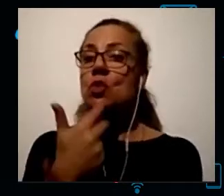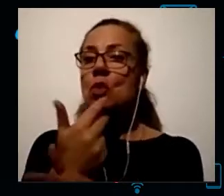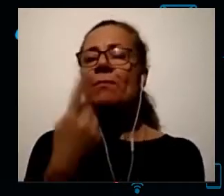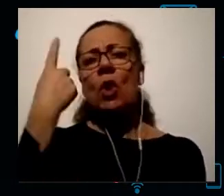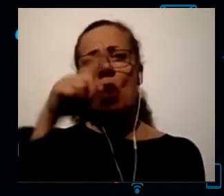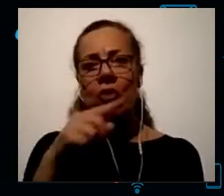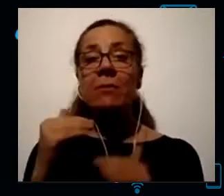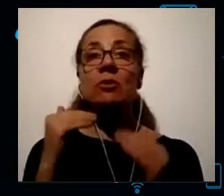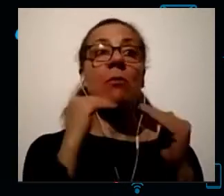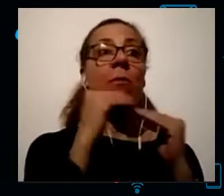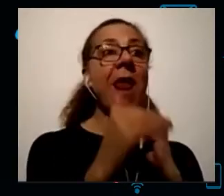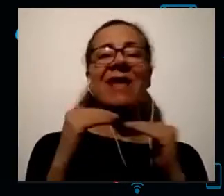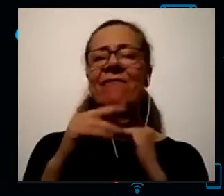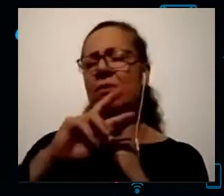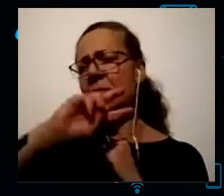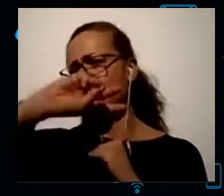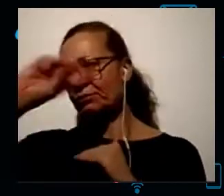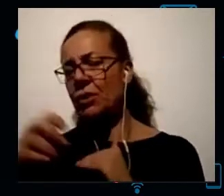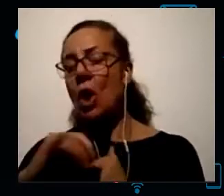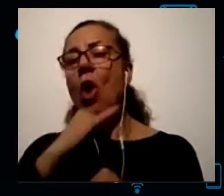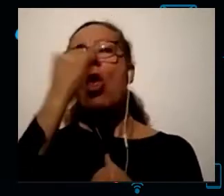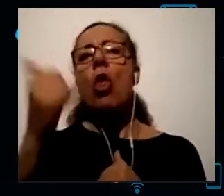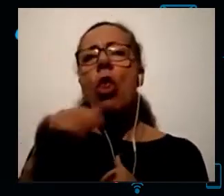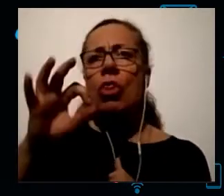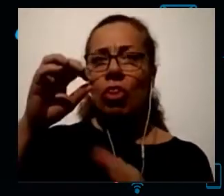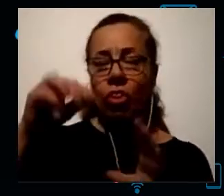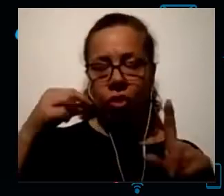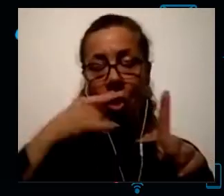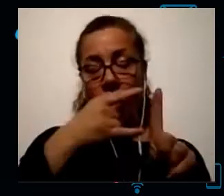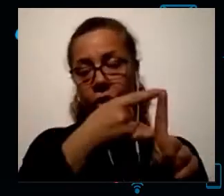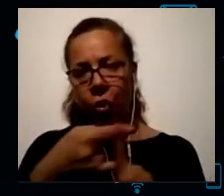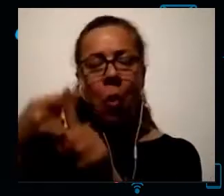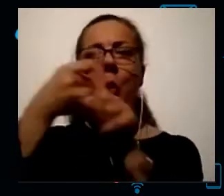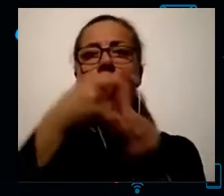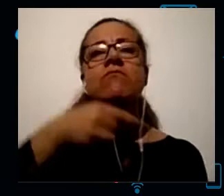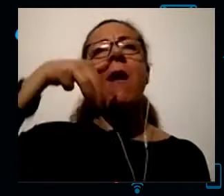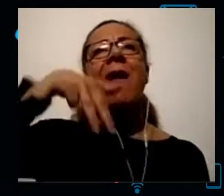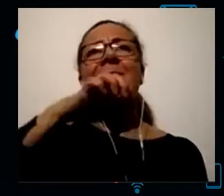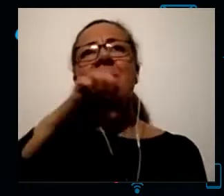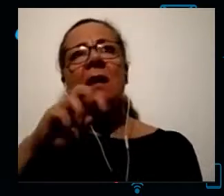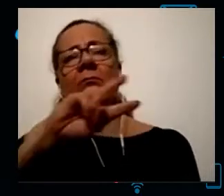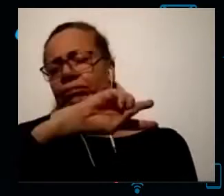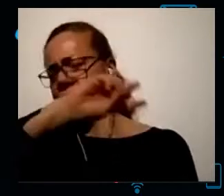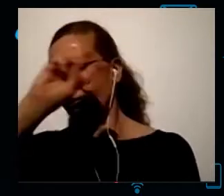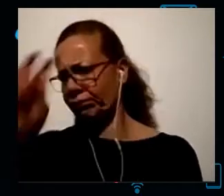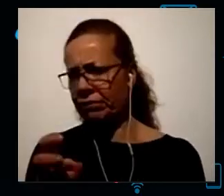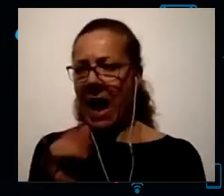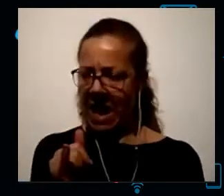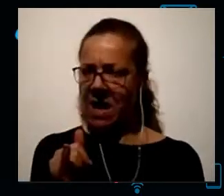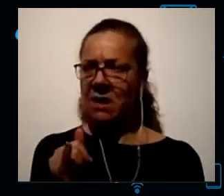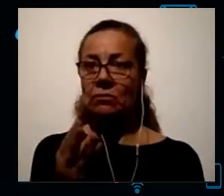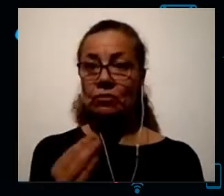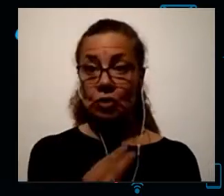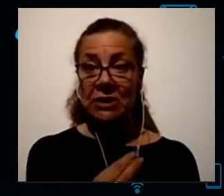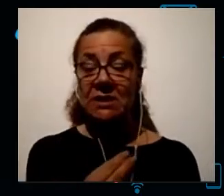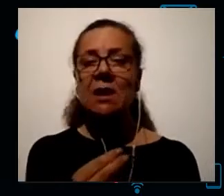varias varias plataformas lo el zoom el mid el hall el web exor cualquiera y tenemos nuestras nuestras propias pautas de